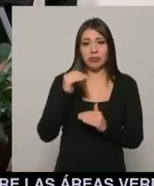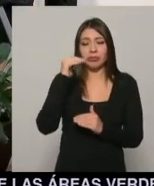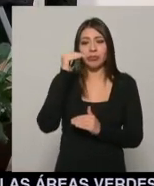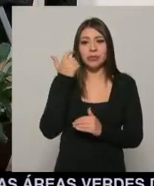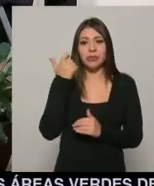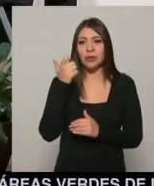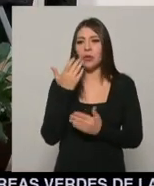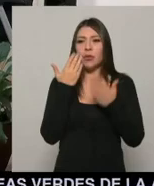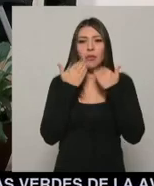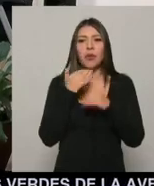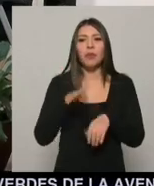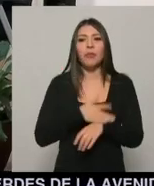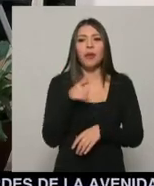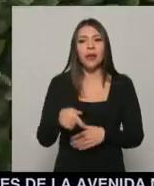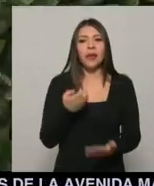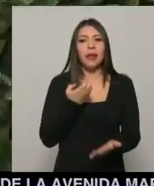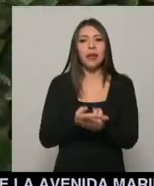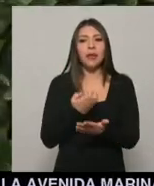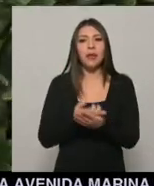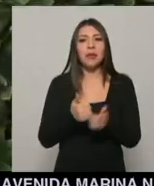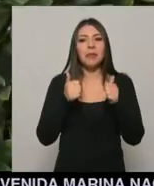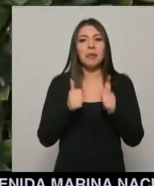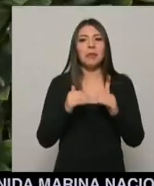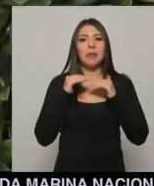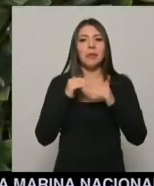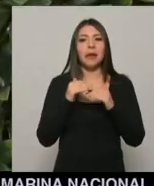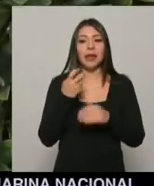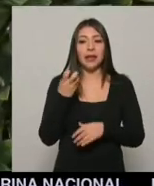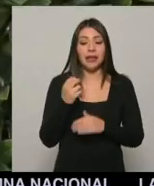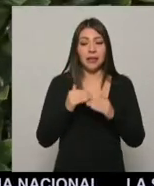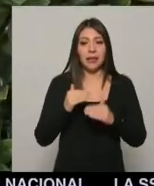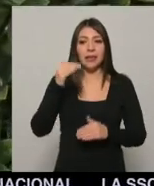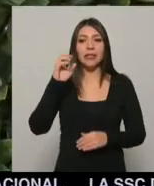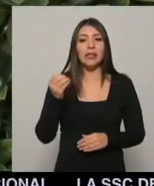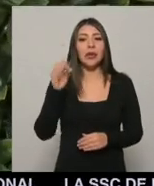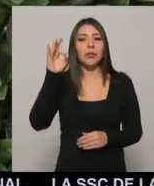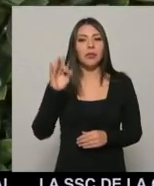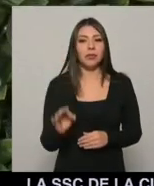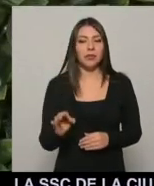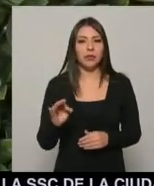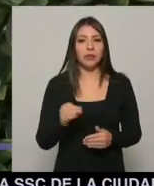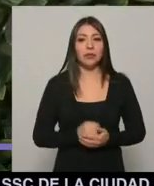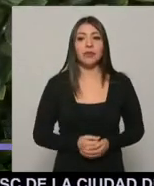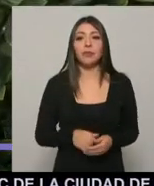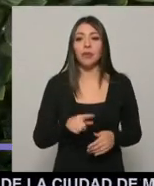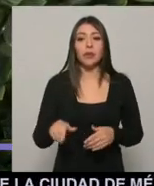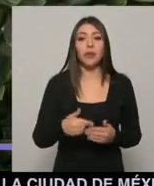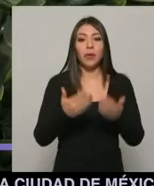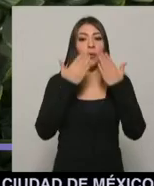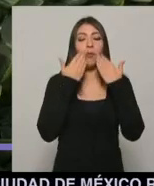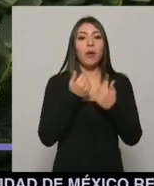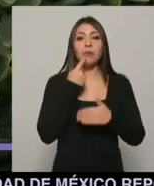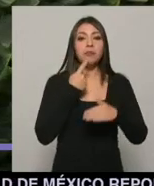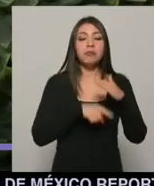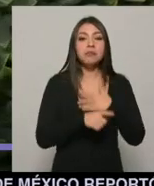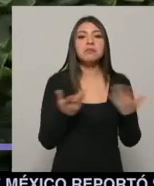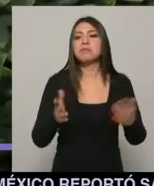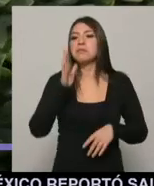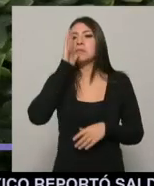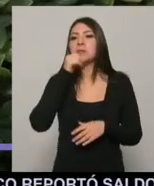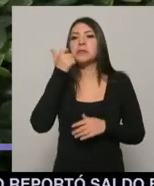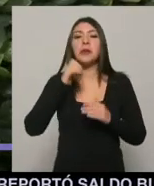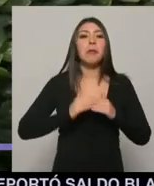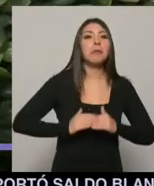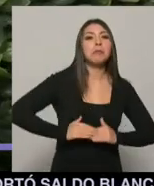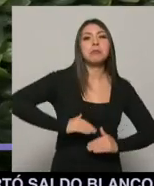parada. El crecimiento este año ha sido de 0%. Y eso implica que como no hay demanda, pues tampoco hay inflación. Es decir,